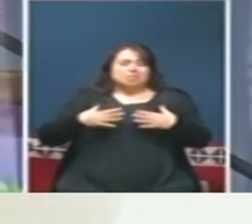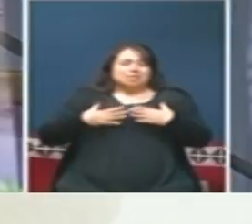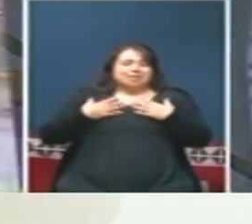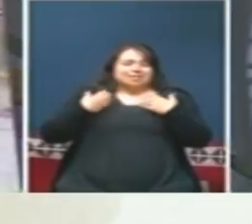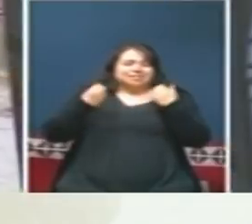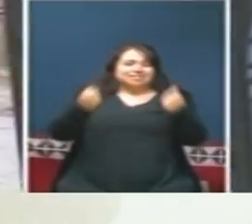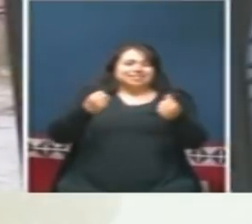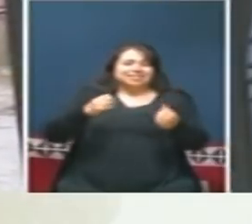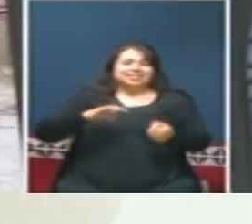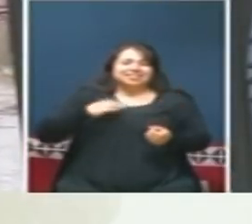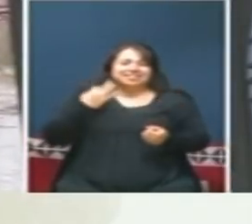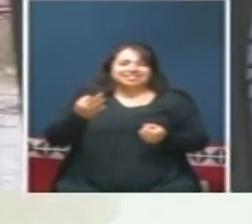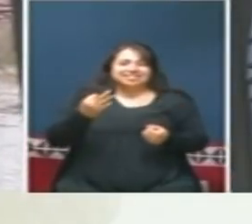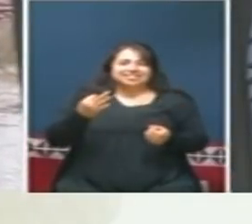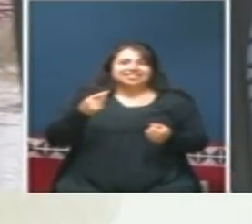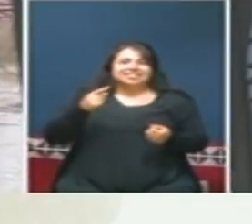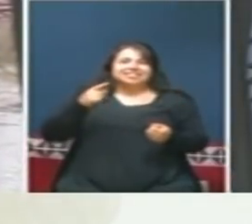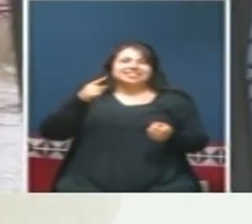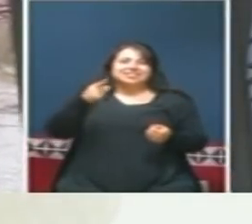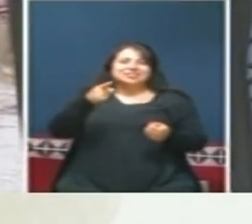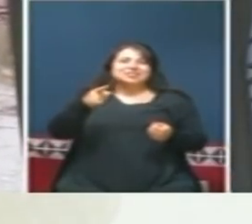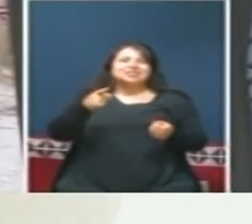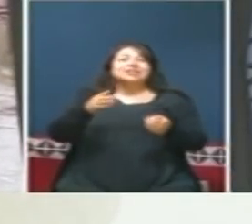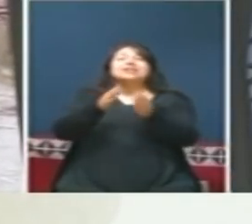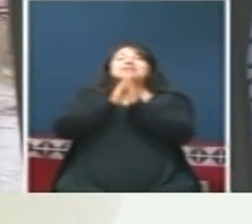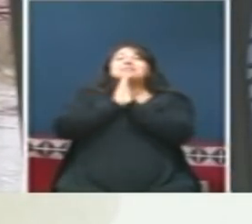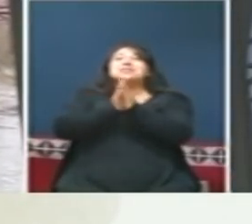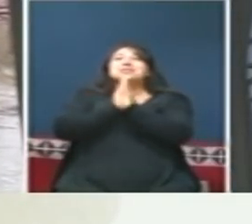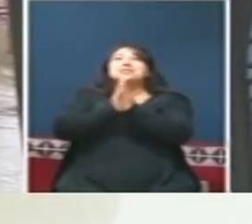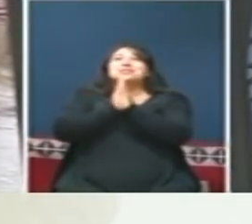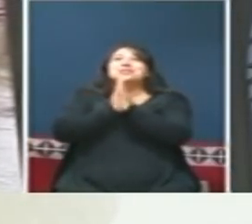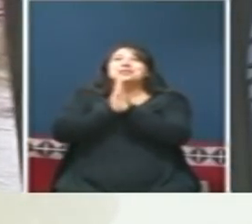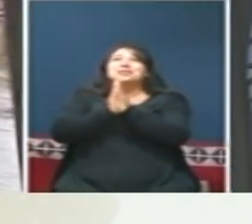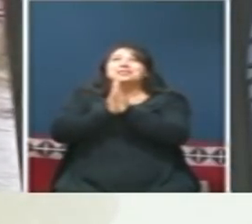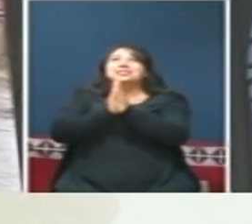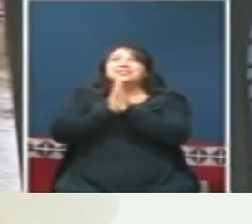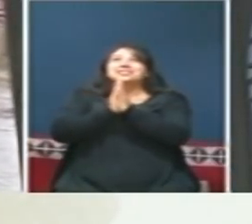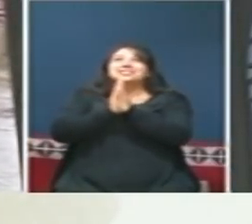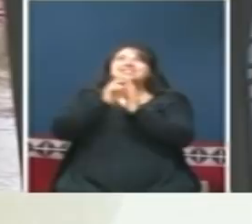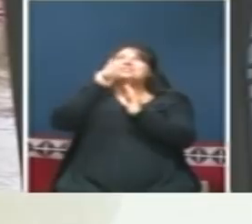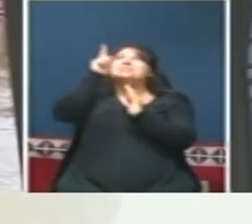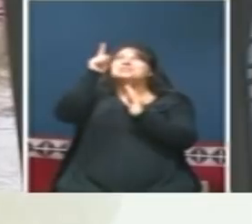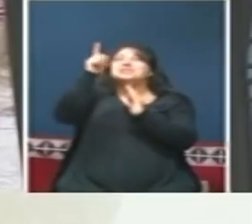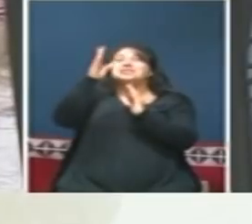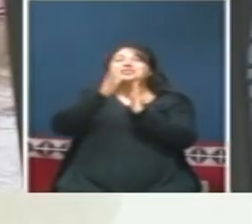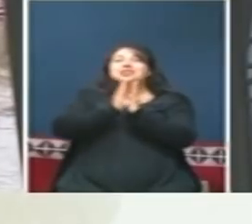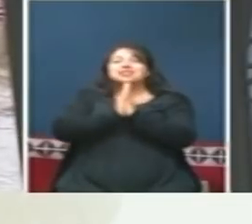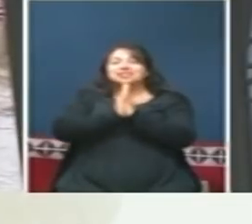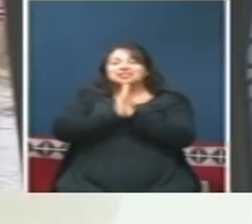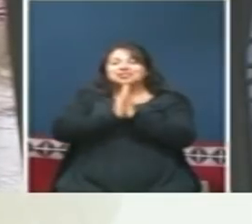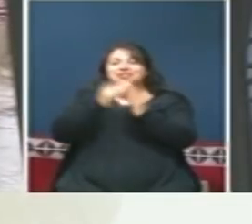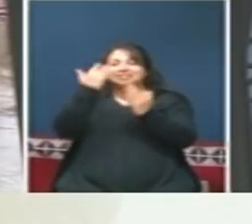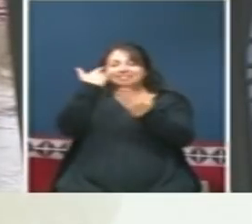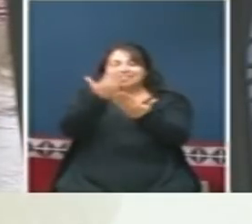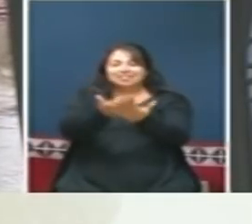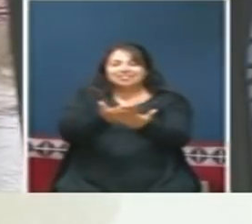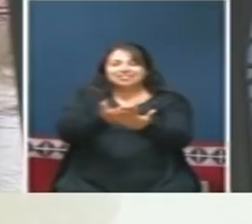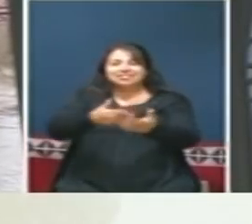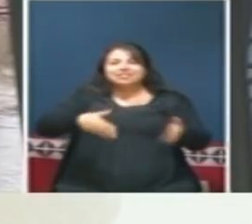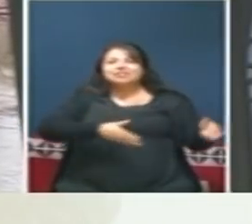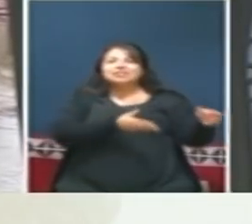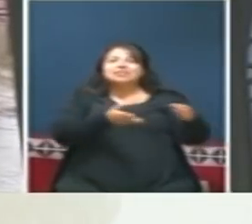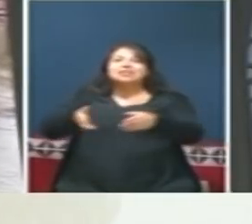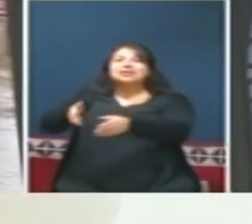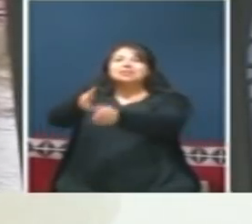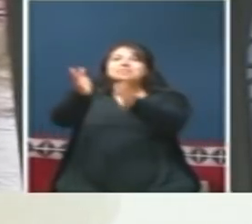vidas y les pedimos que intercedan por nosotros para que, como ellos, podamos seguir el camino de